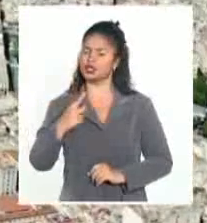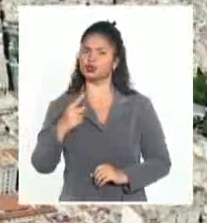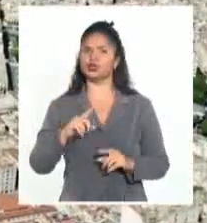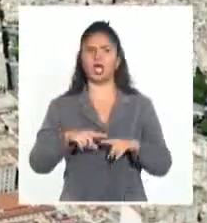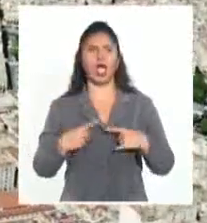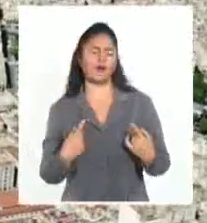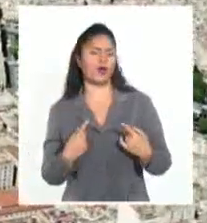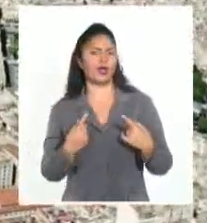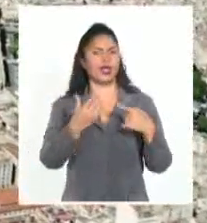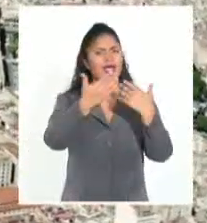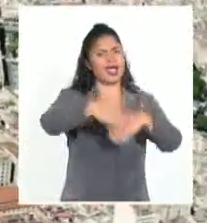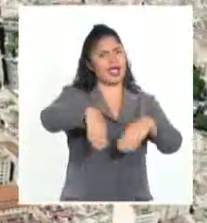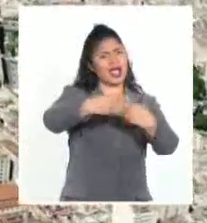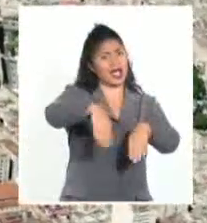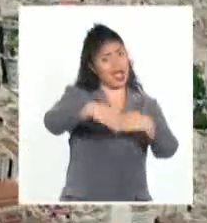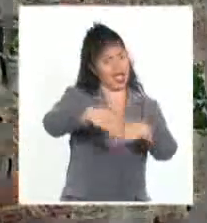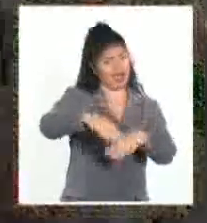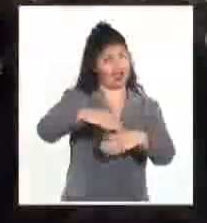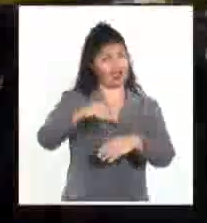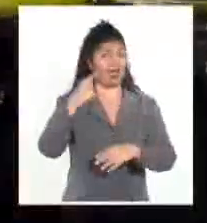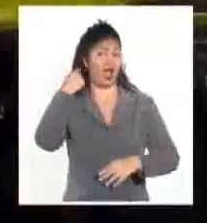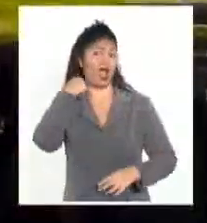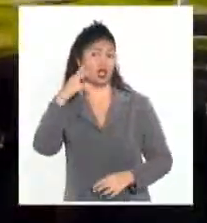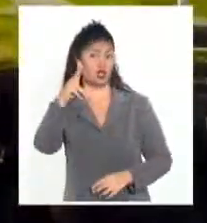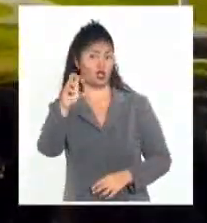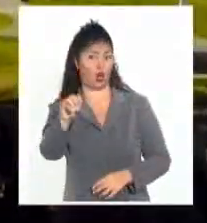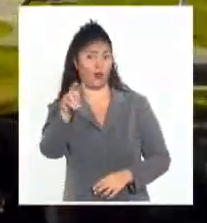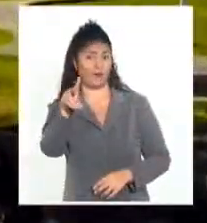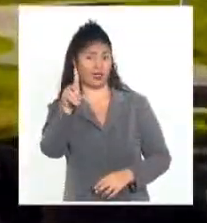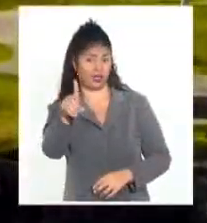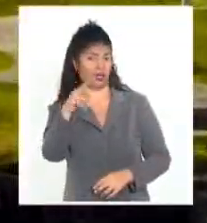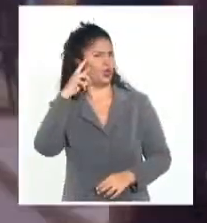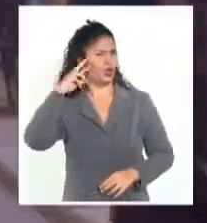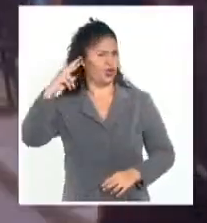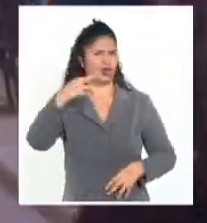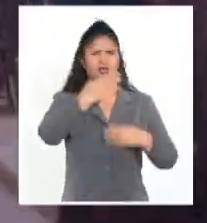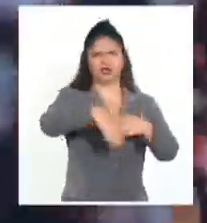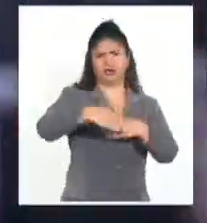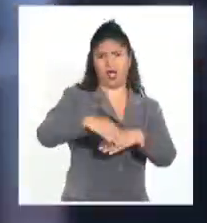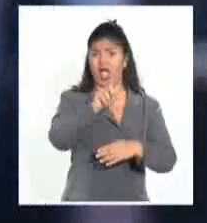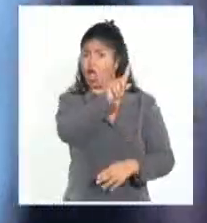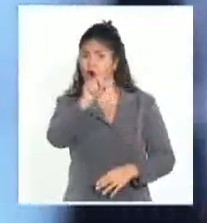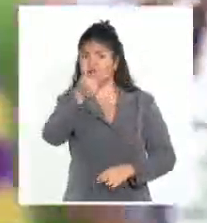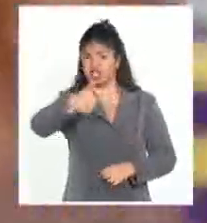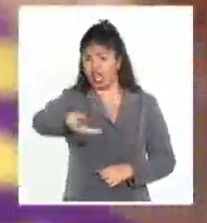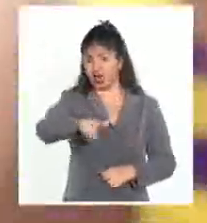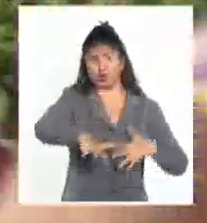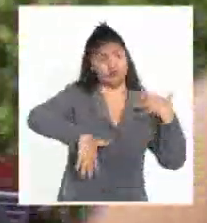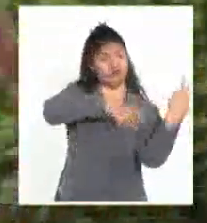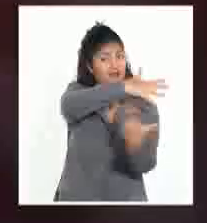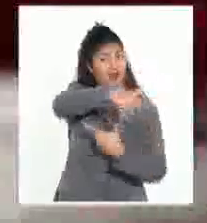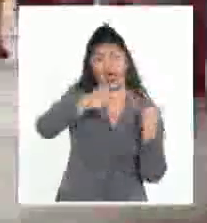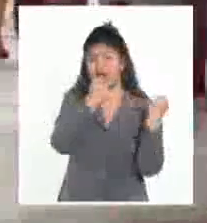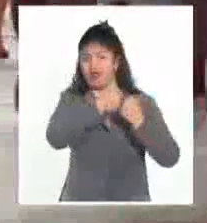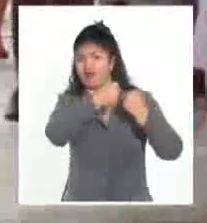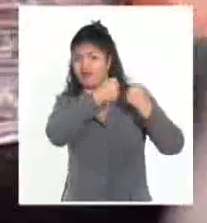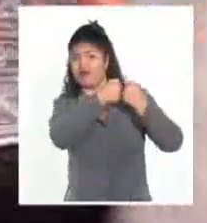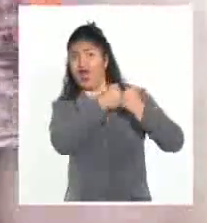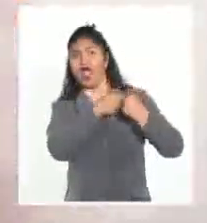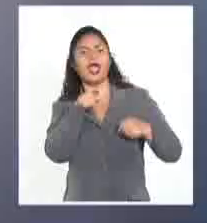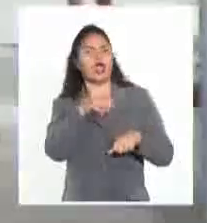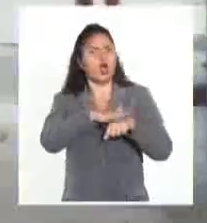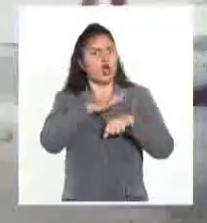callejeras violentas del verano de 2021 como una típica operación subversiva dirigida secretamente por la CIA y la comunidad